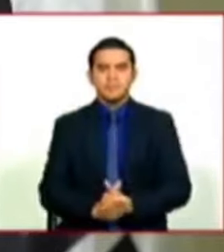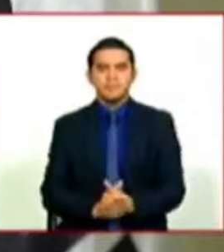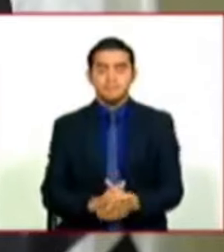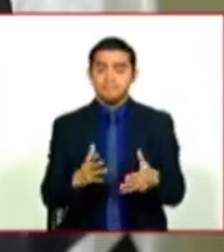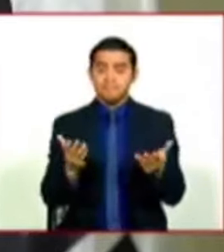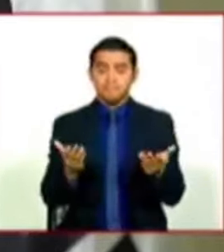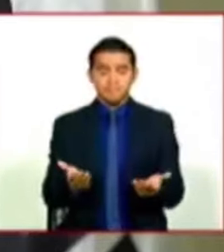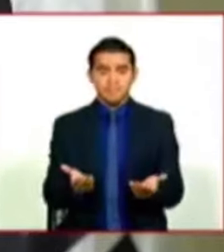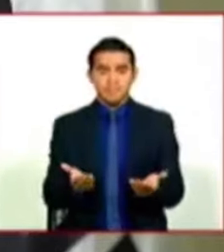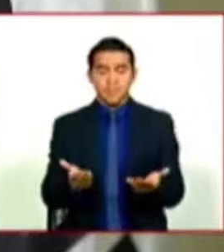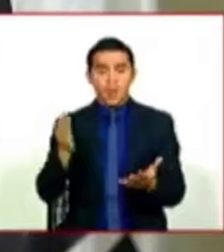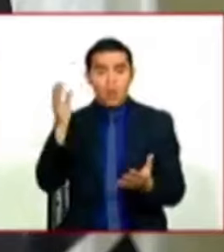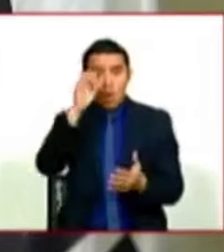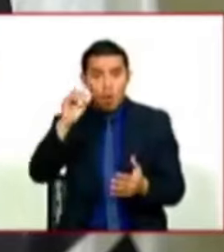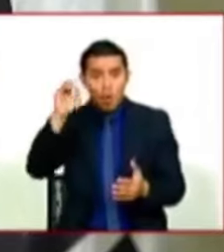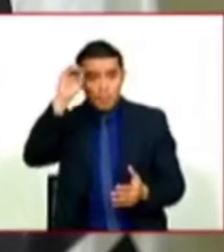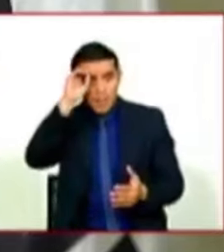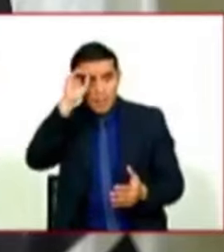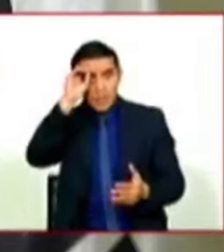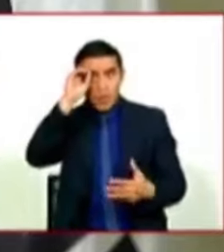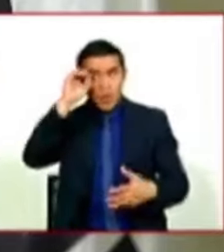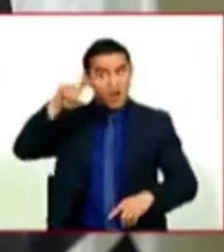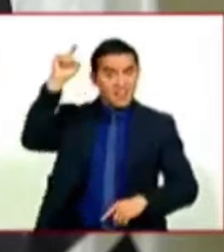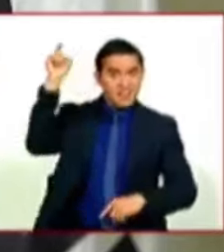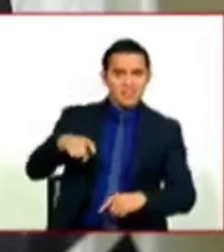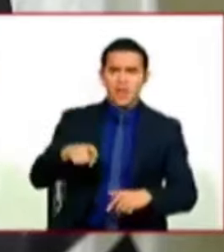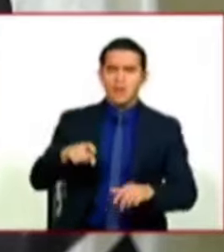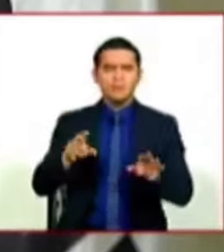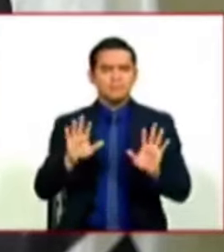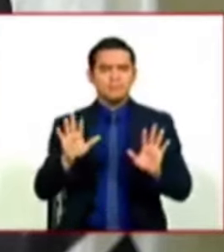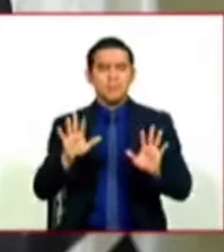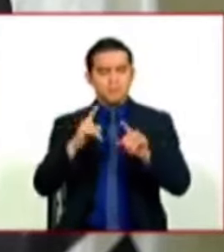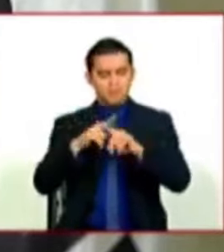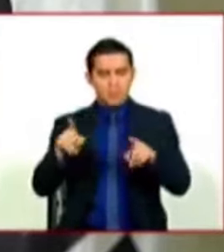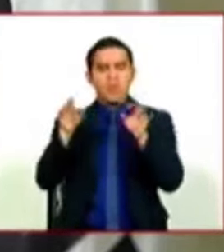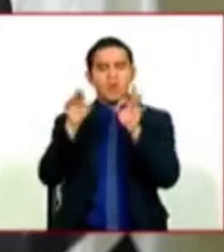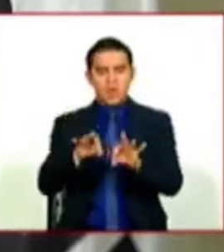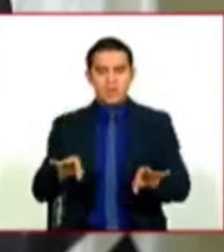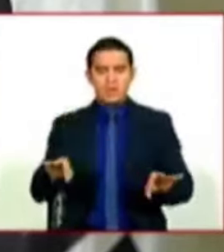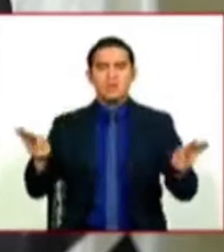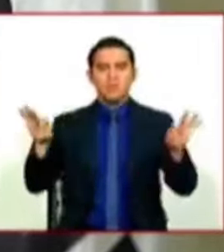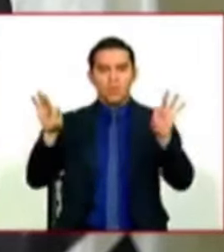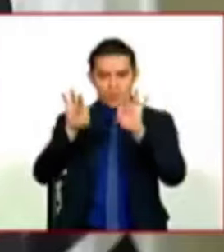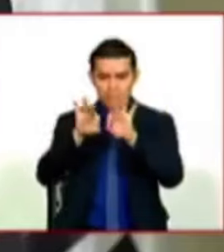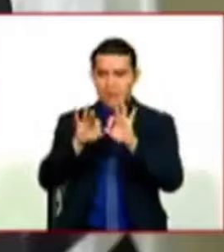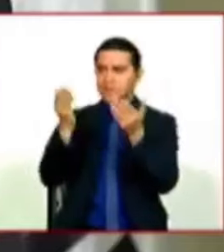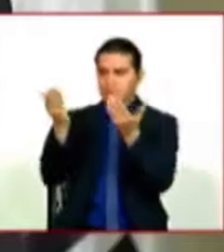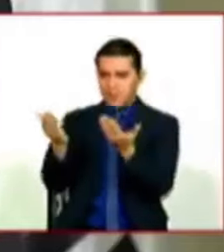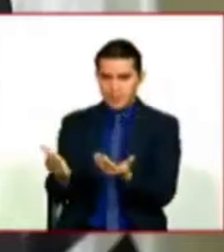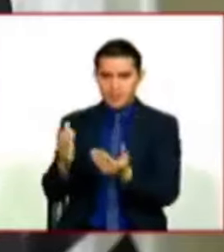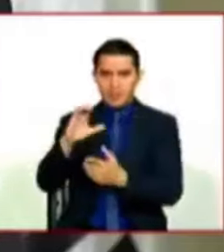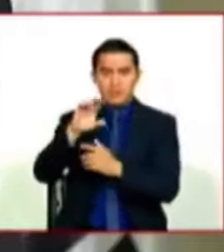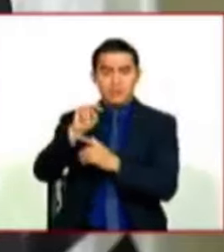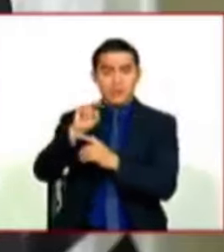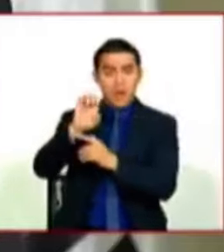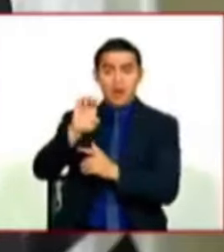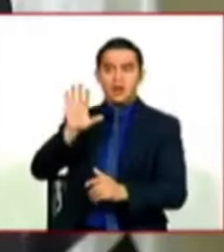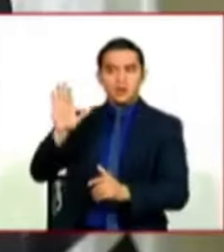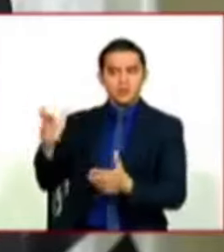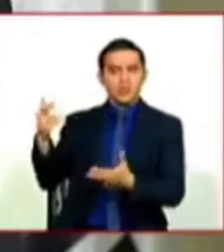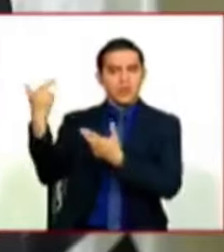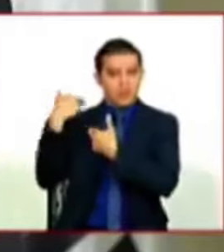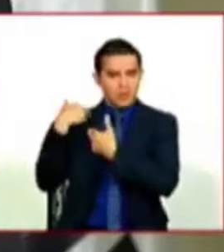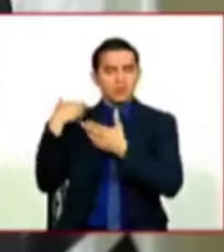misma no es vinculante, resulta primordial que el órgano encargado de aplicar la ley se pronuncie